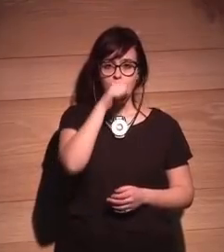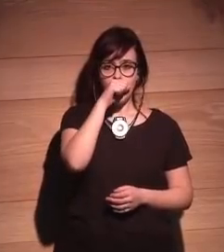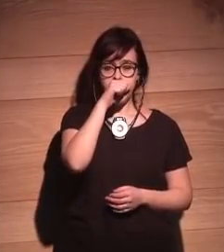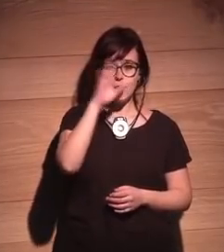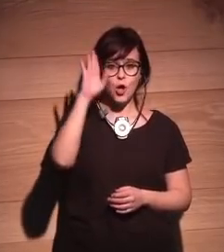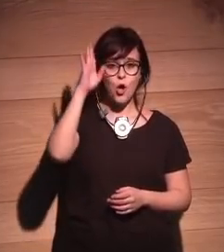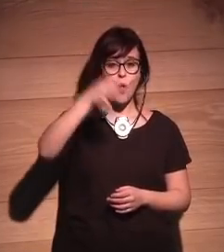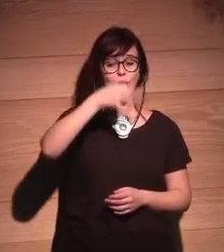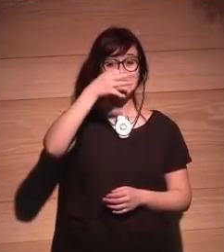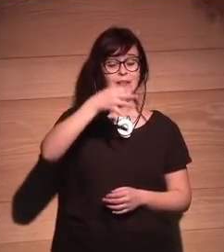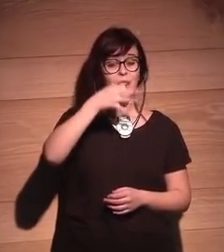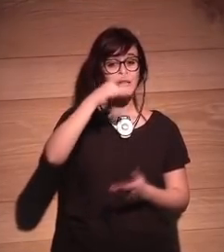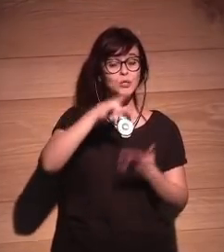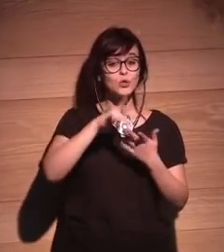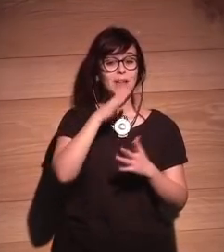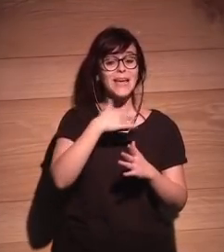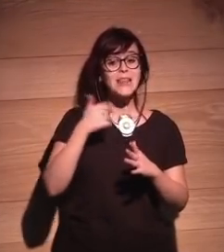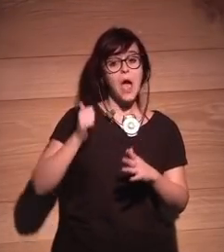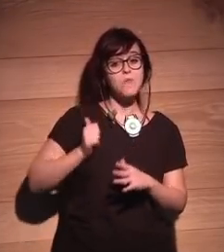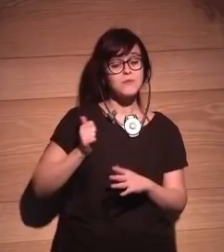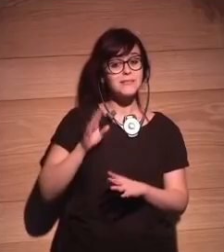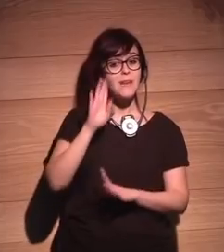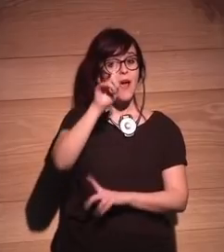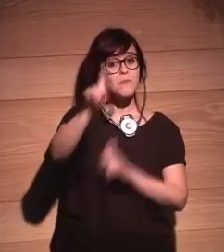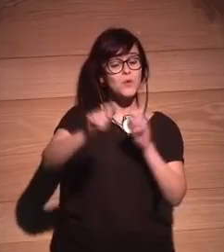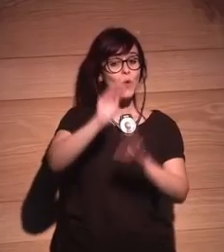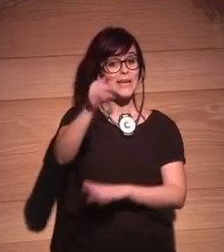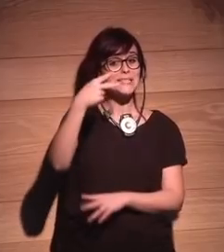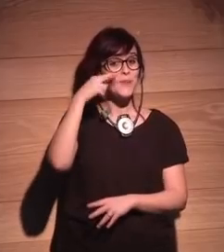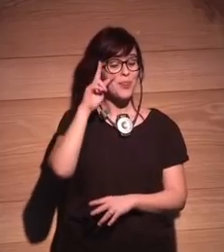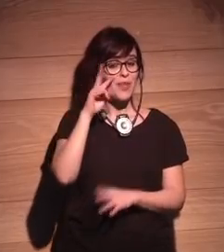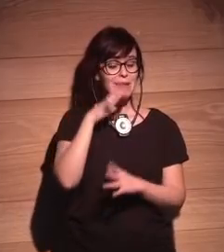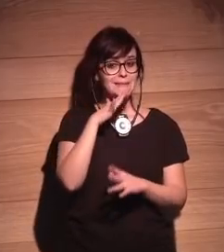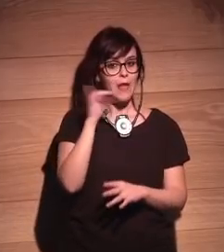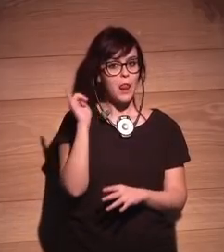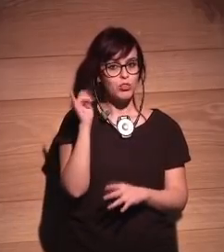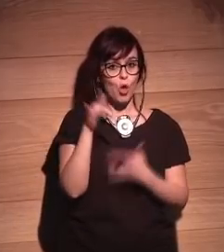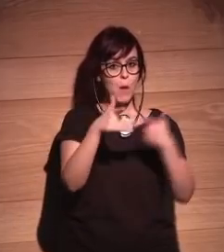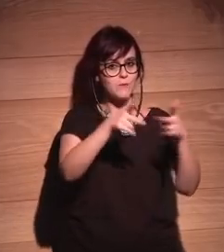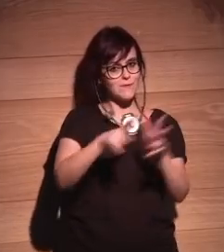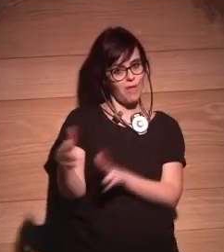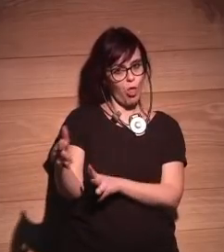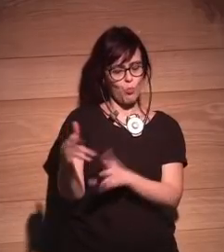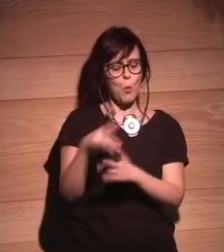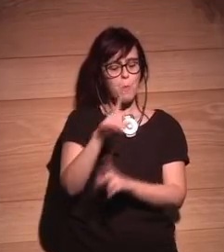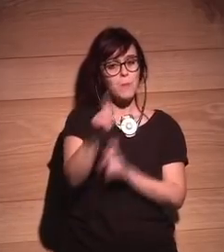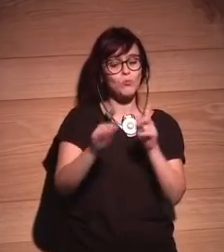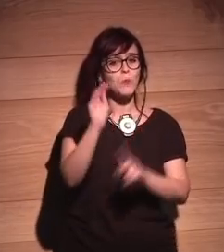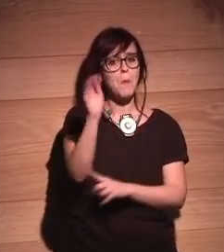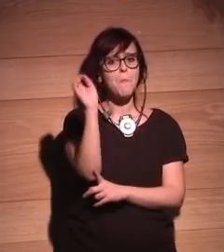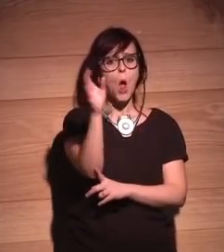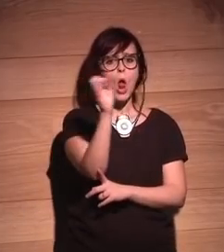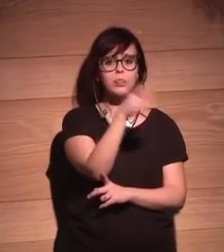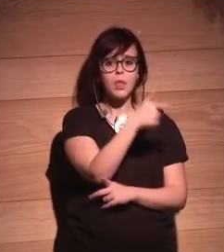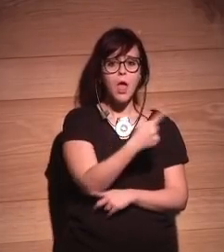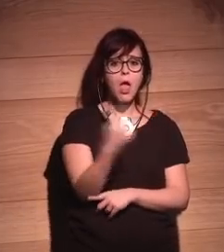Hola, buenas tardes. Bueno, yo quería aprovechar la experiencia y el talento que hayáis sentado para preguntar a los